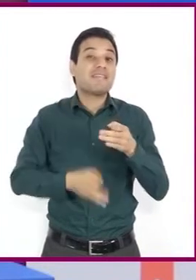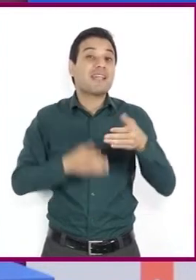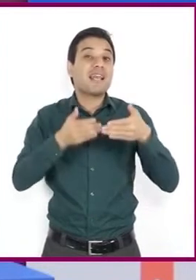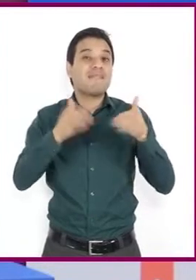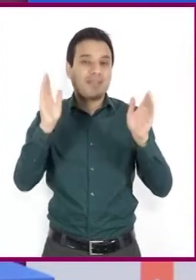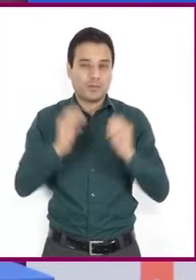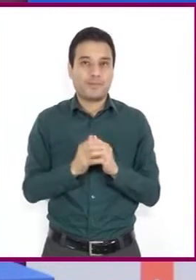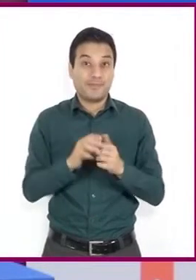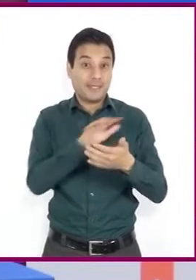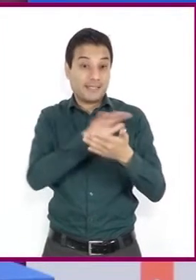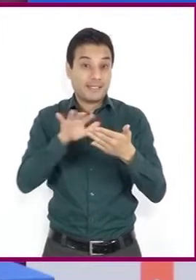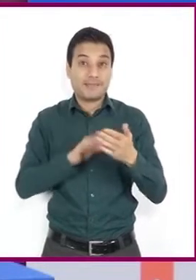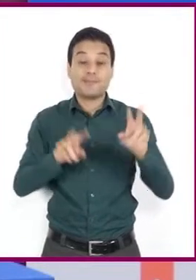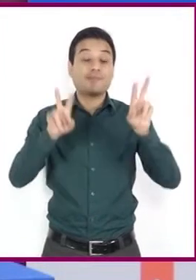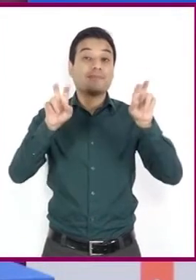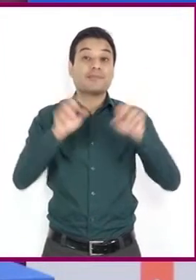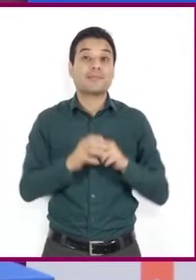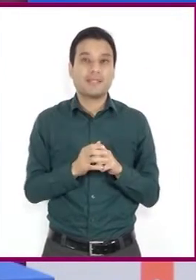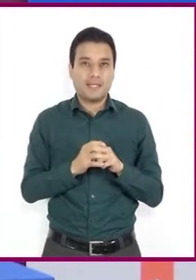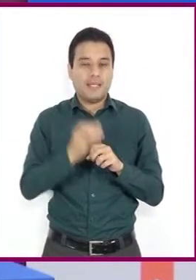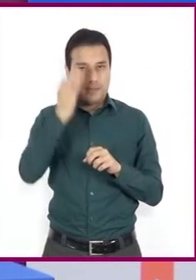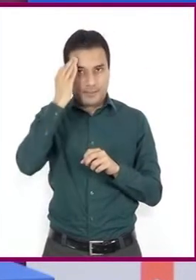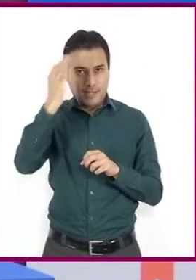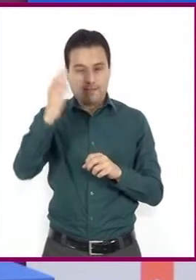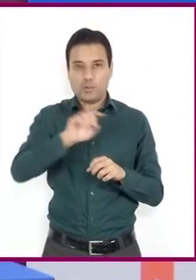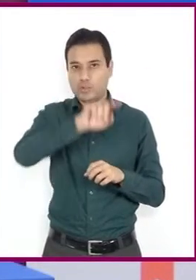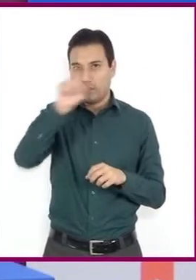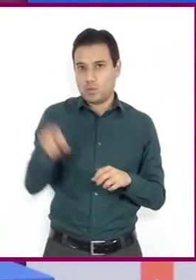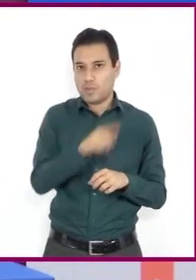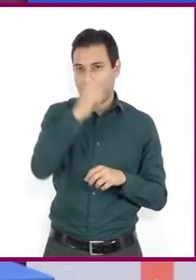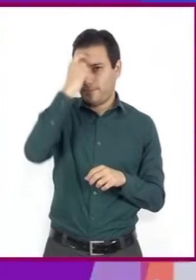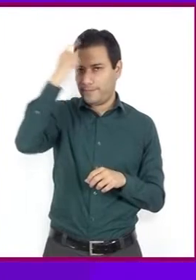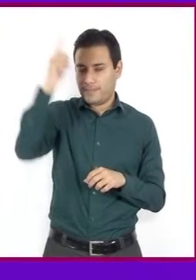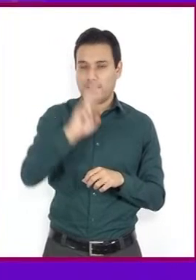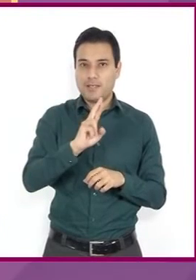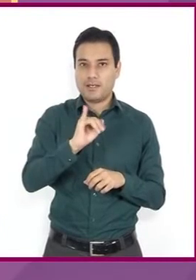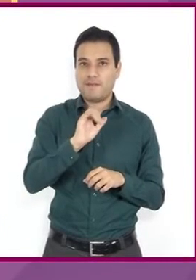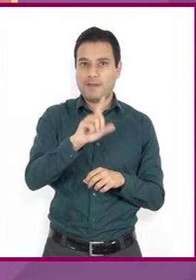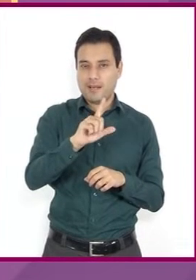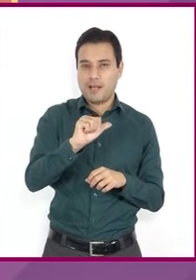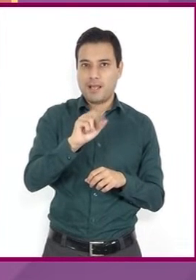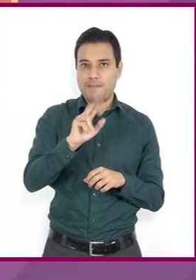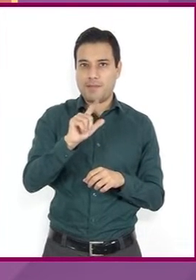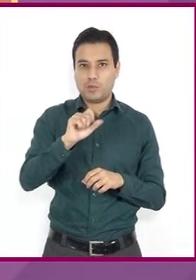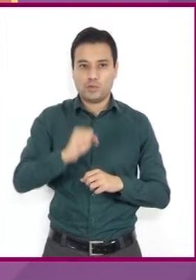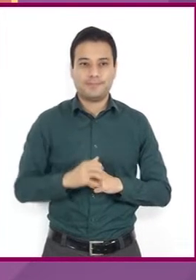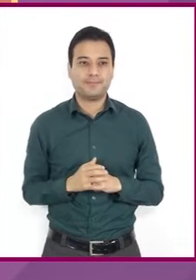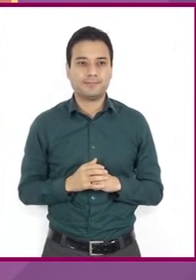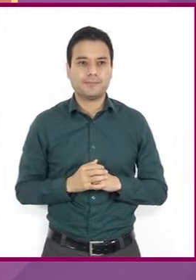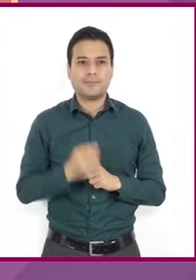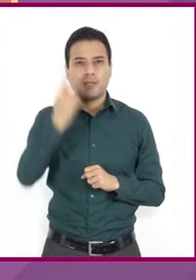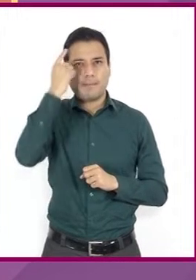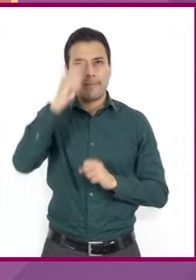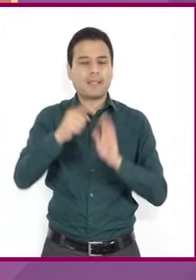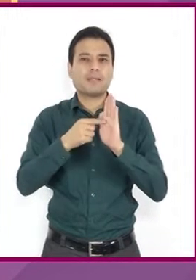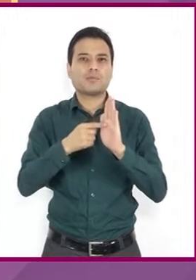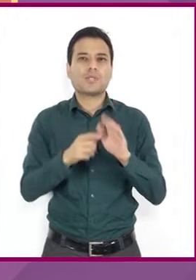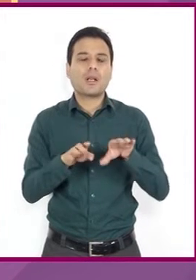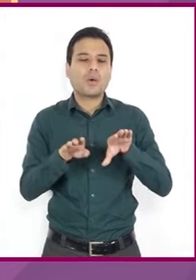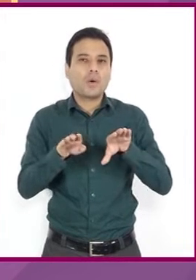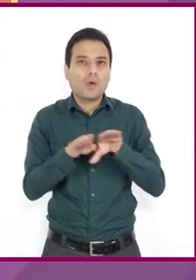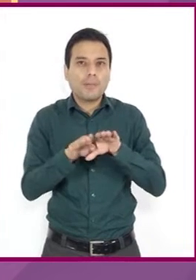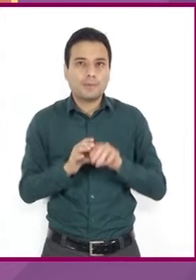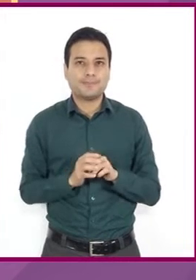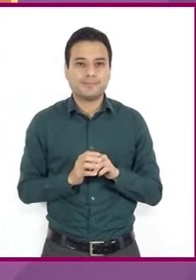el texto El tiempo circular, escrito por Rafael Ábalos. Y para demostrar lo dicho, voy a hacer